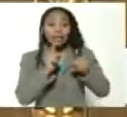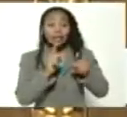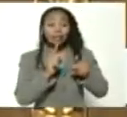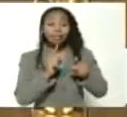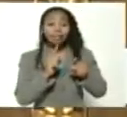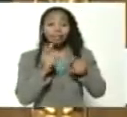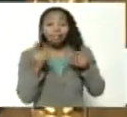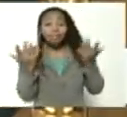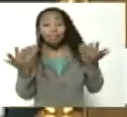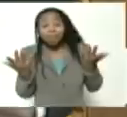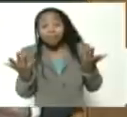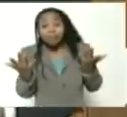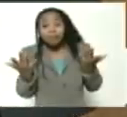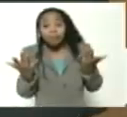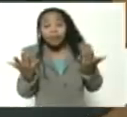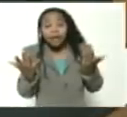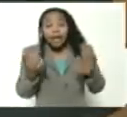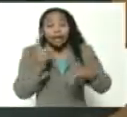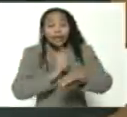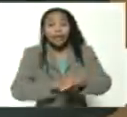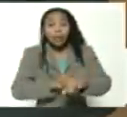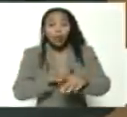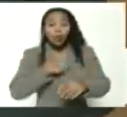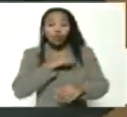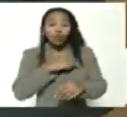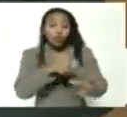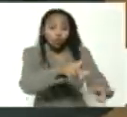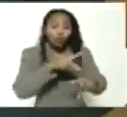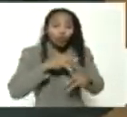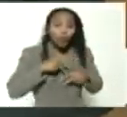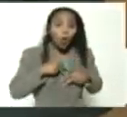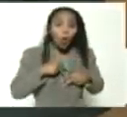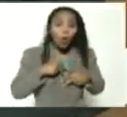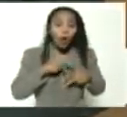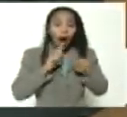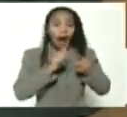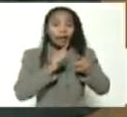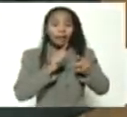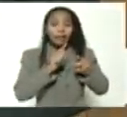que el tiempo en que asumimos nosotros esta